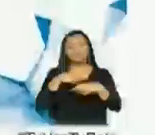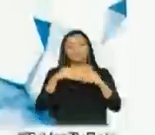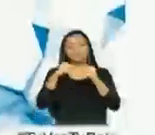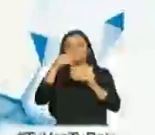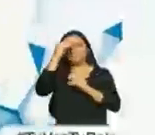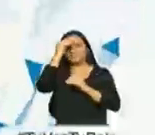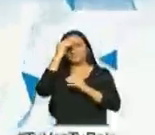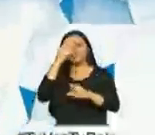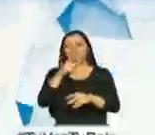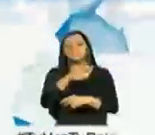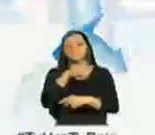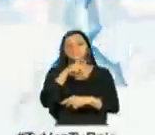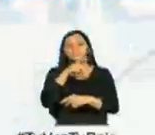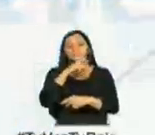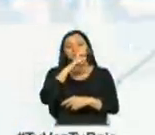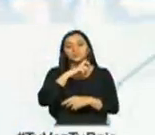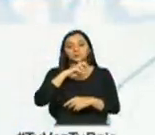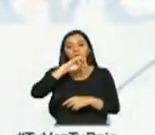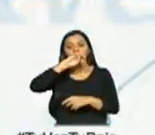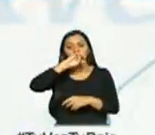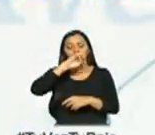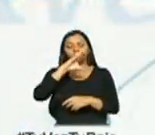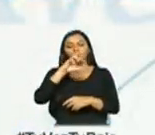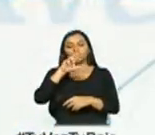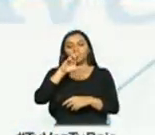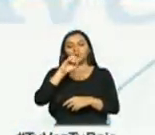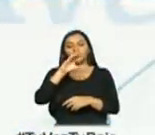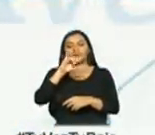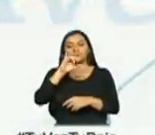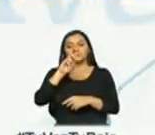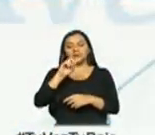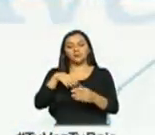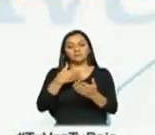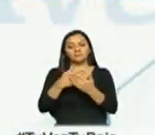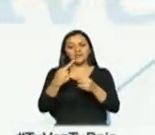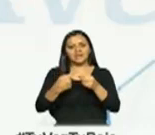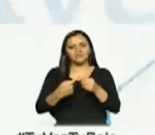contamos que los restos del obispo Cuero y Caicedo llegaron a Quito.